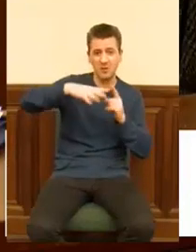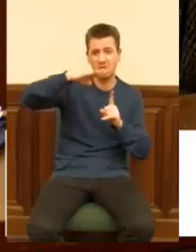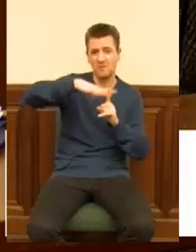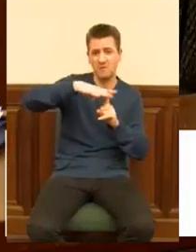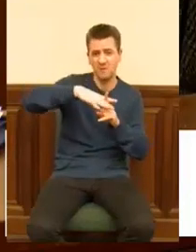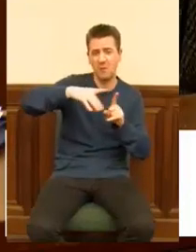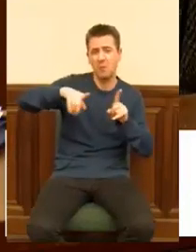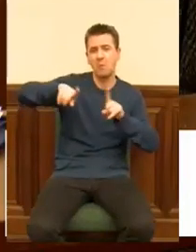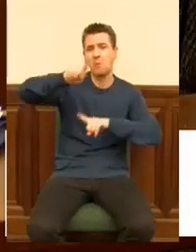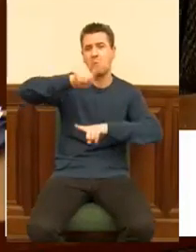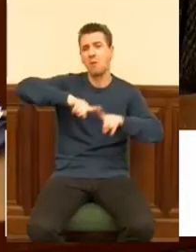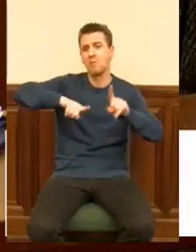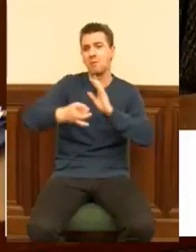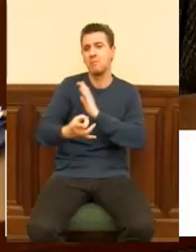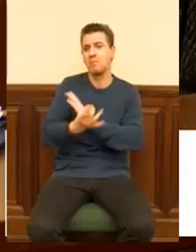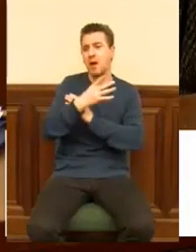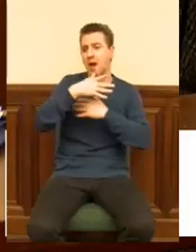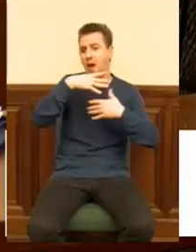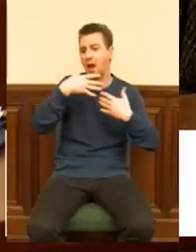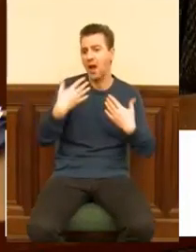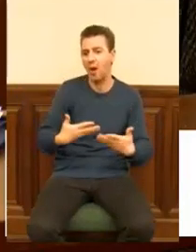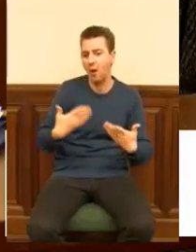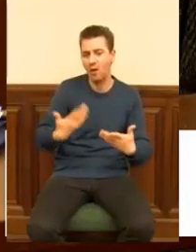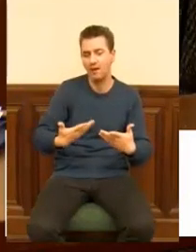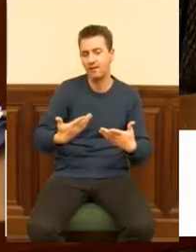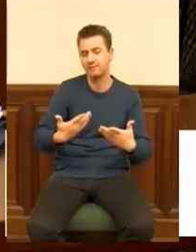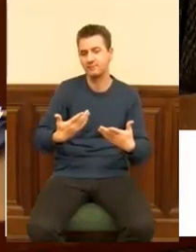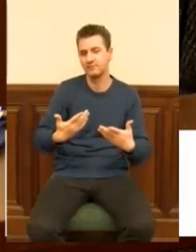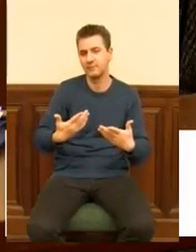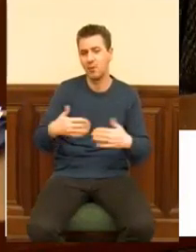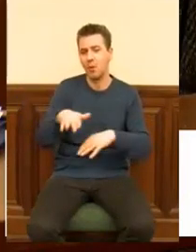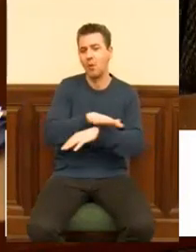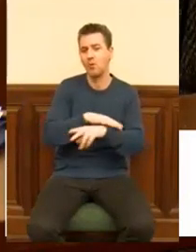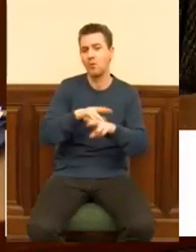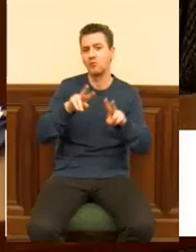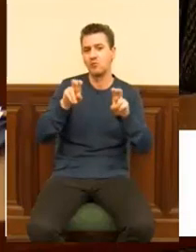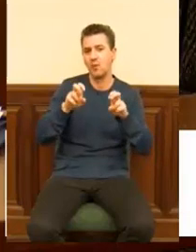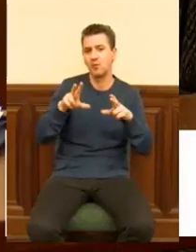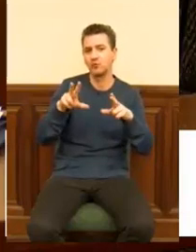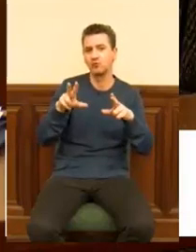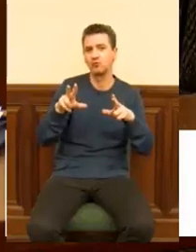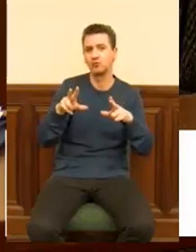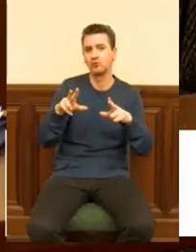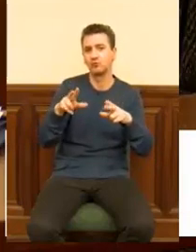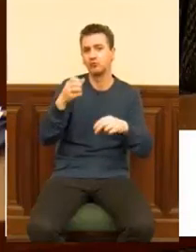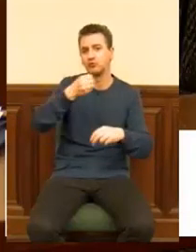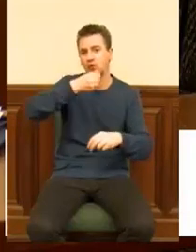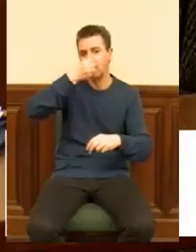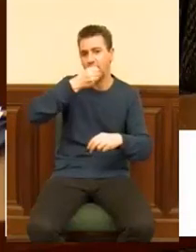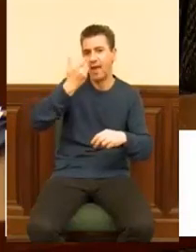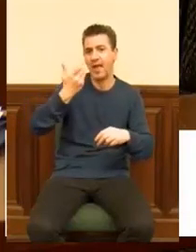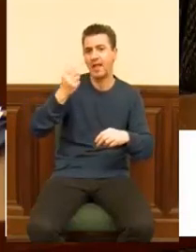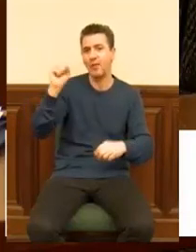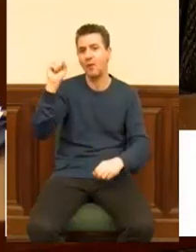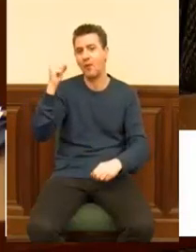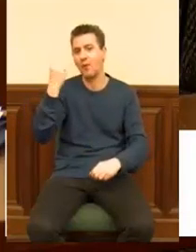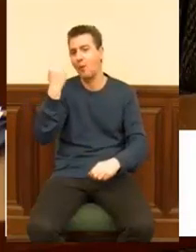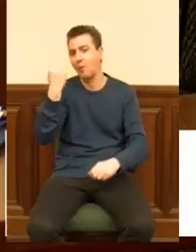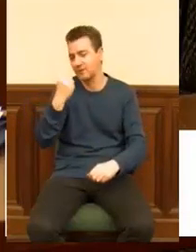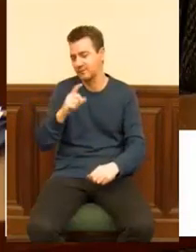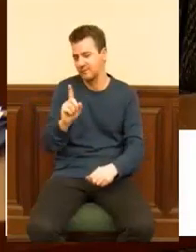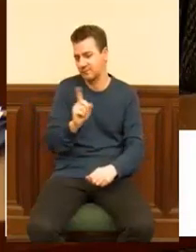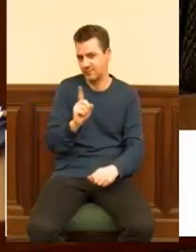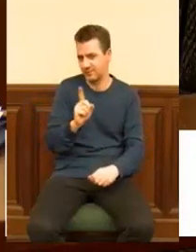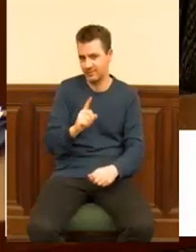no es un problema del gobierno socialcomunista, parafraseando al señor Díaz. El precio de la luz alcanzó